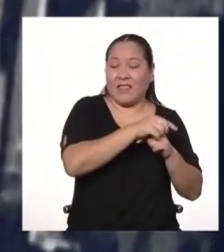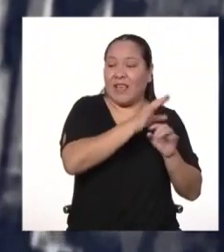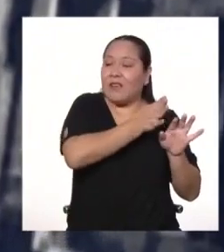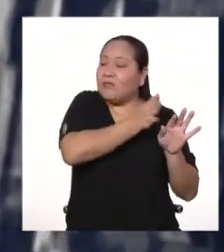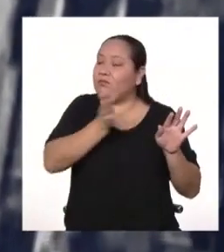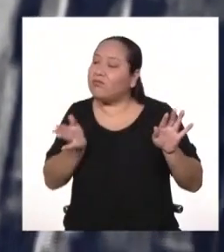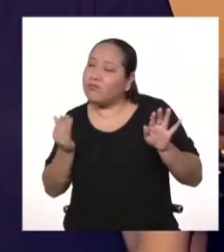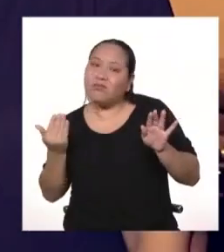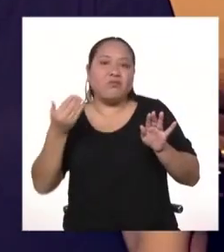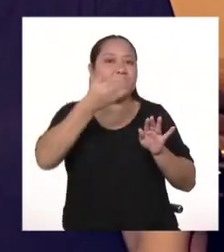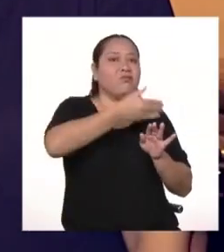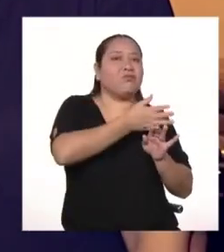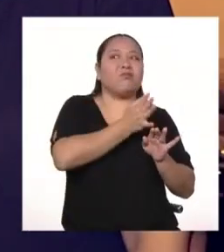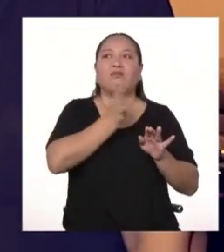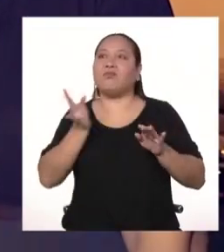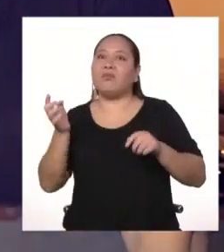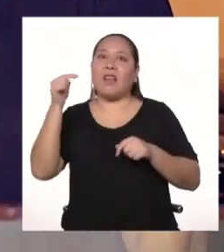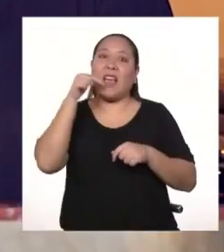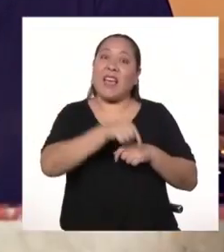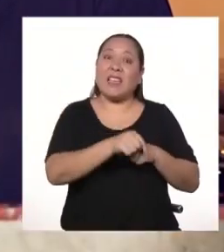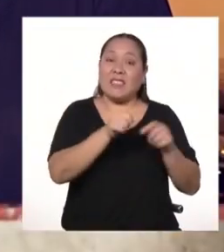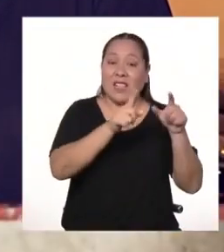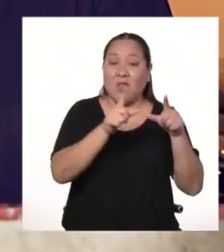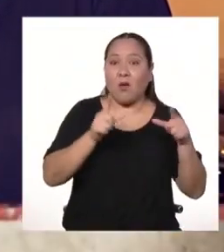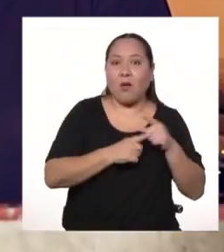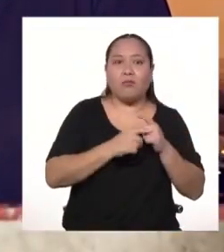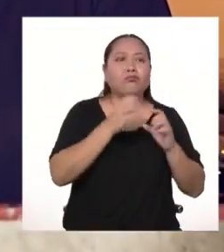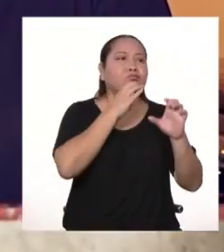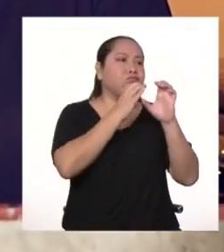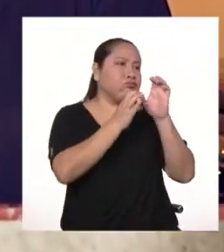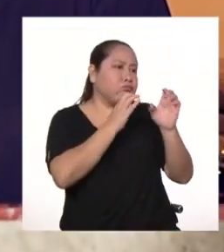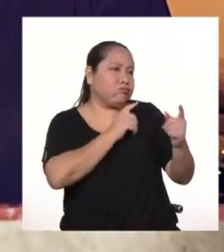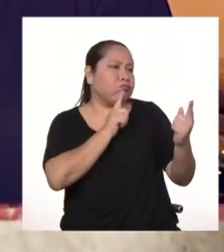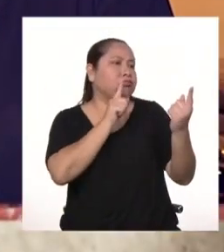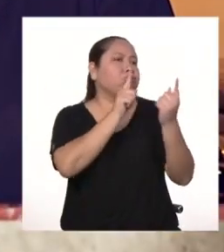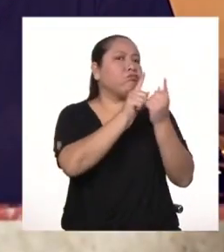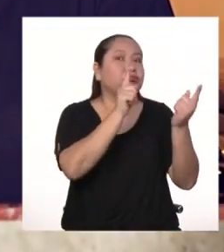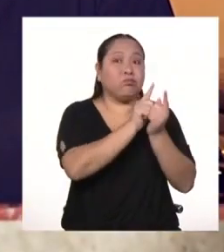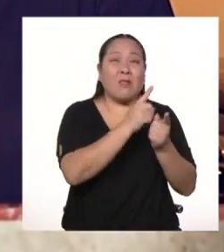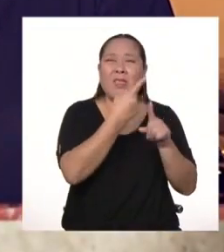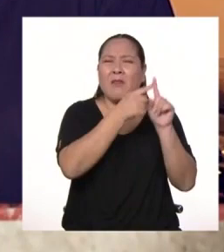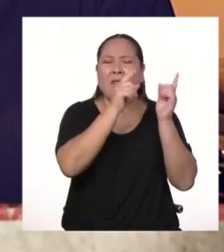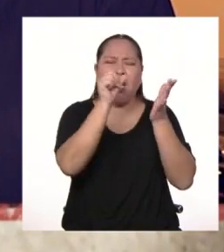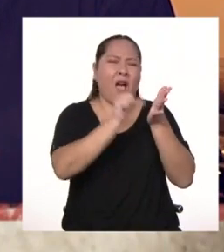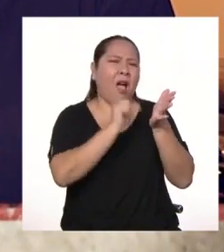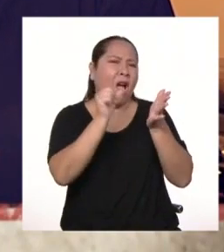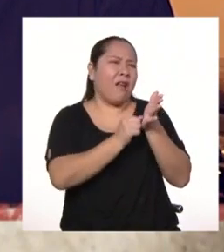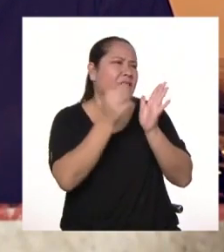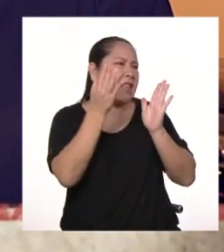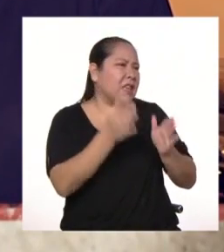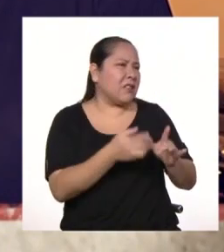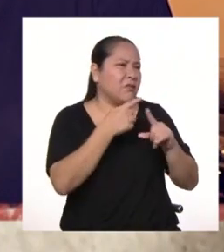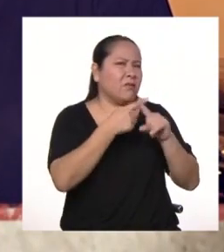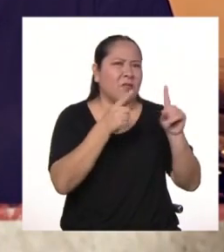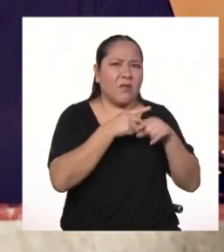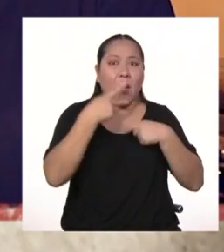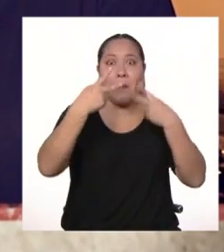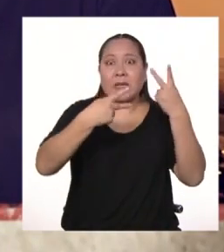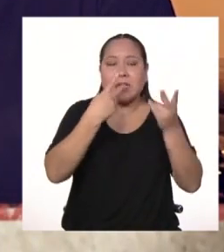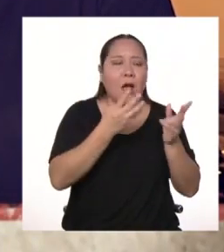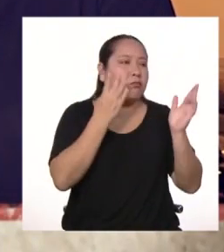El Palais Concert era el escenario de muchos de estos diálogos que él tenía con artistas, con visitantes, y una cosa muy importante que hacía él